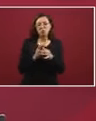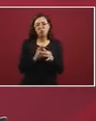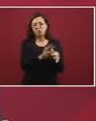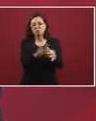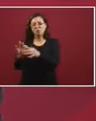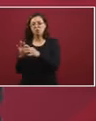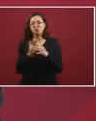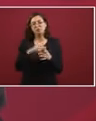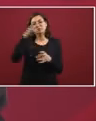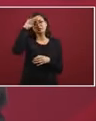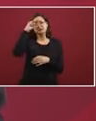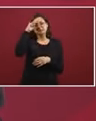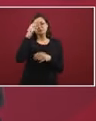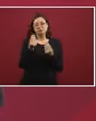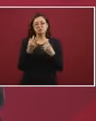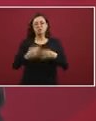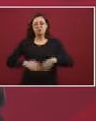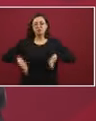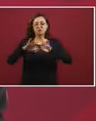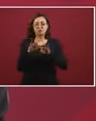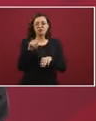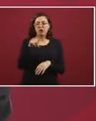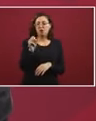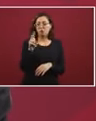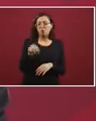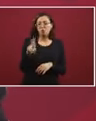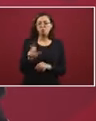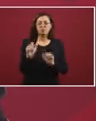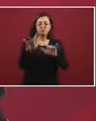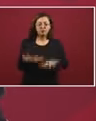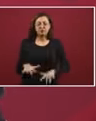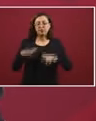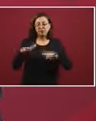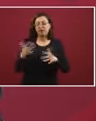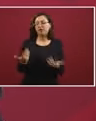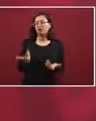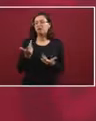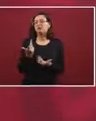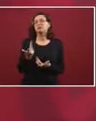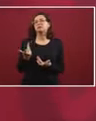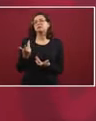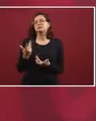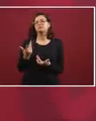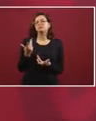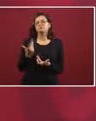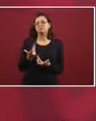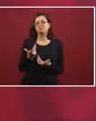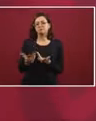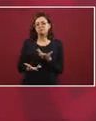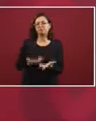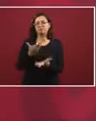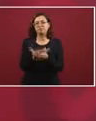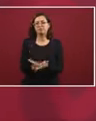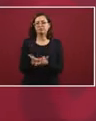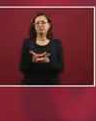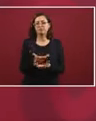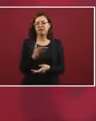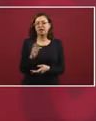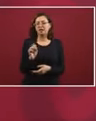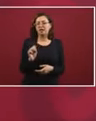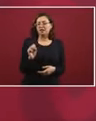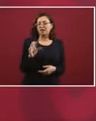en una reunión que tuvimos en la Asamblea General de la ONU para ocupar la presidencia pro tempore del CELAC el